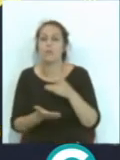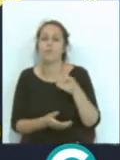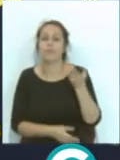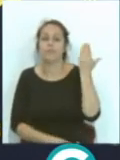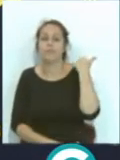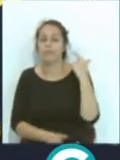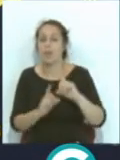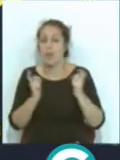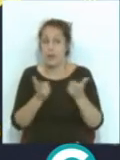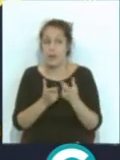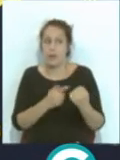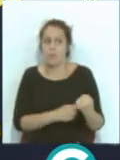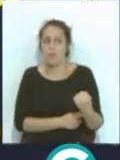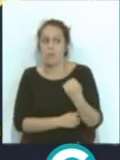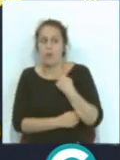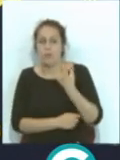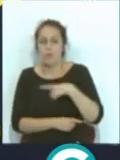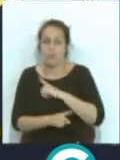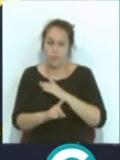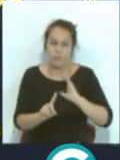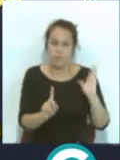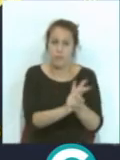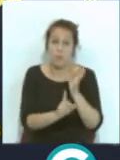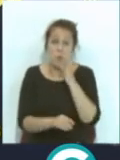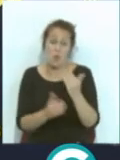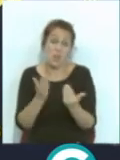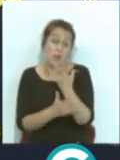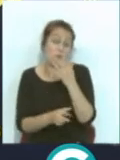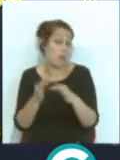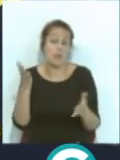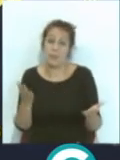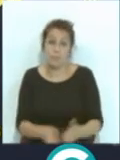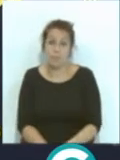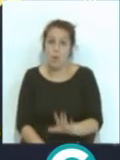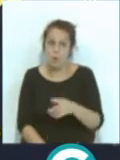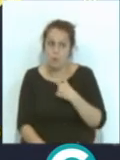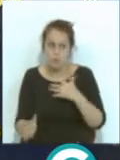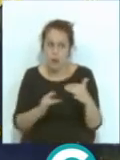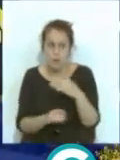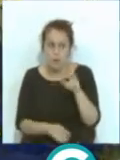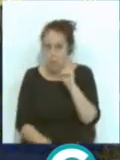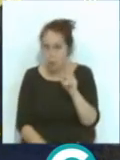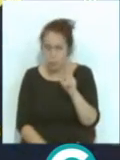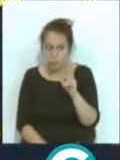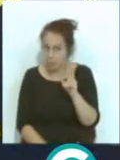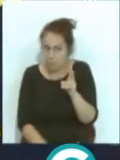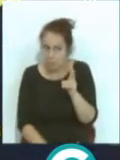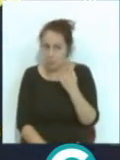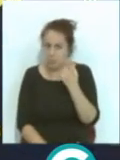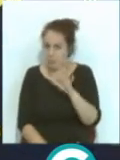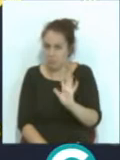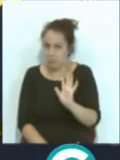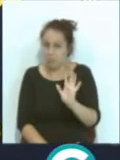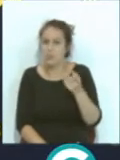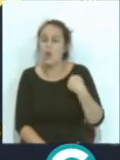pues volcado sobre nosotros y nosotros le hicimos daño, bueno, porque aquel día tuvimos suerte, pero no. Yo no me fijo en aquel partido para nada. Bueno, no tengo muchos datos.